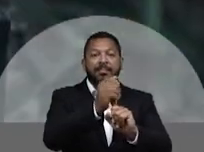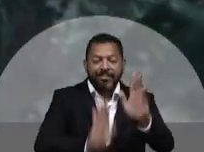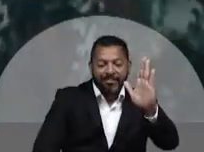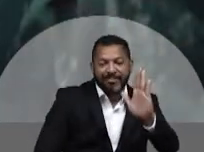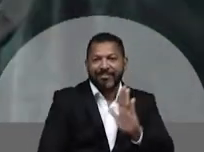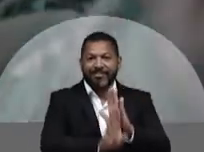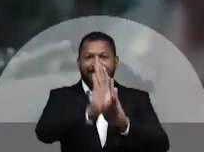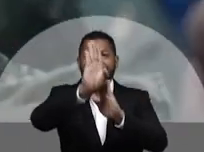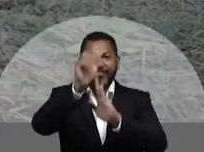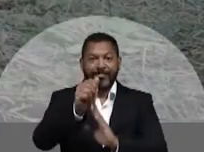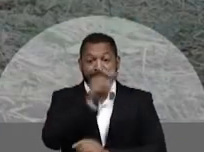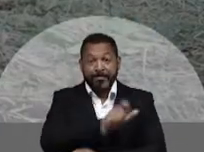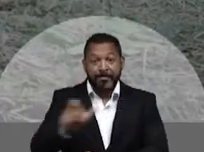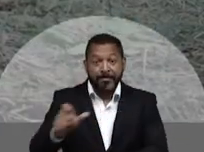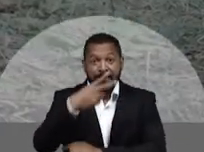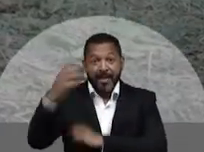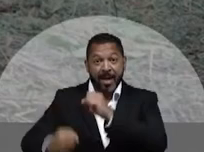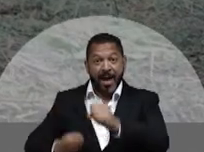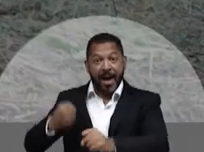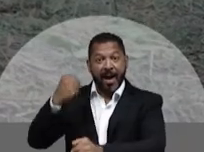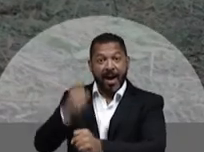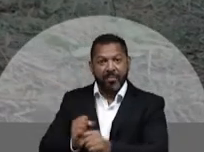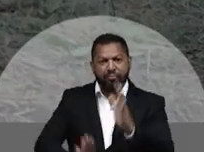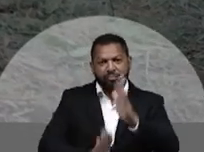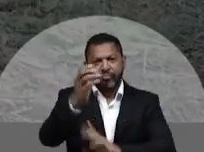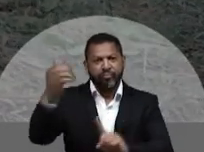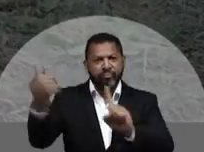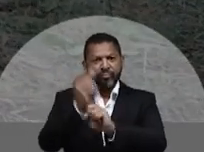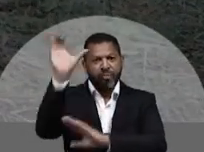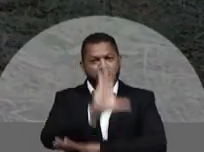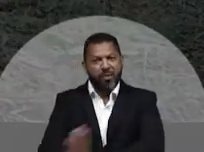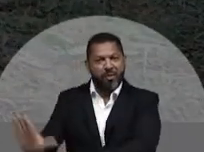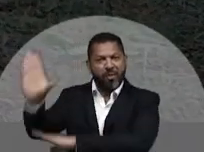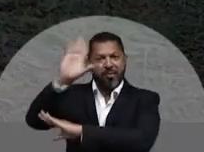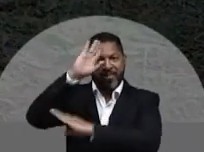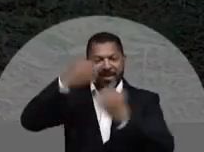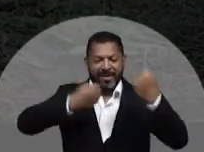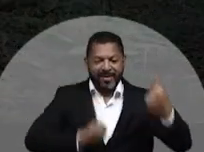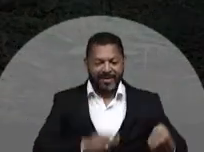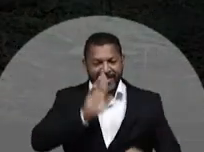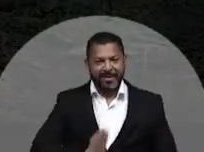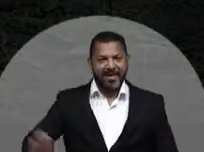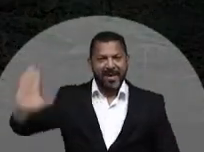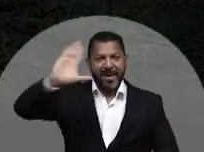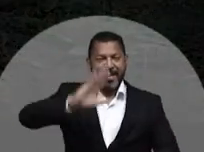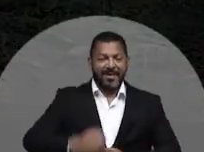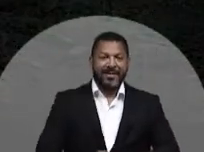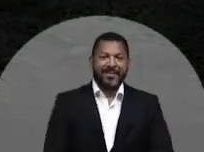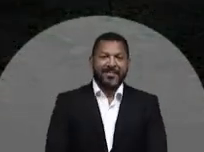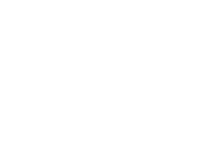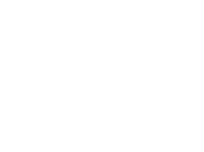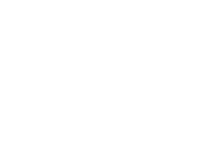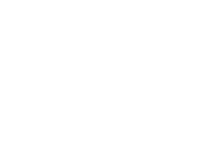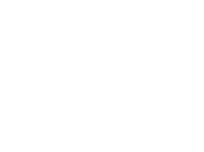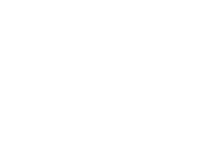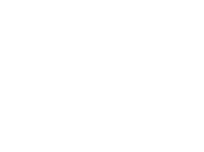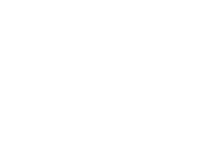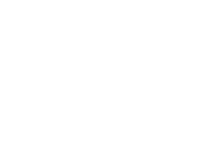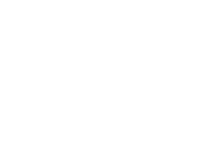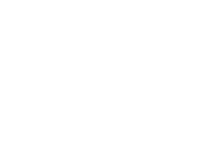será ¡avanzar! Héroes Bicentenarios, avanzando por Colombia, Ejército Nacional.